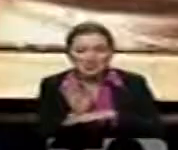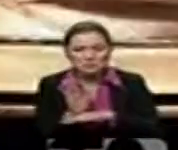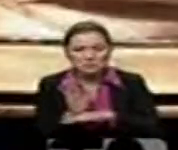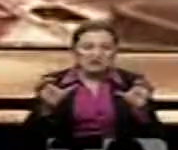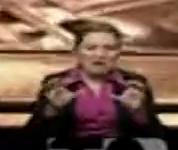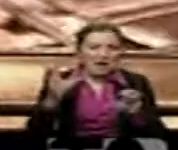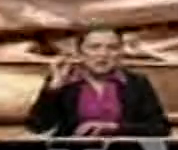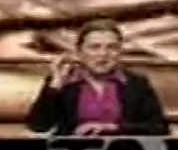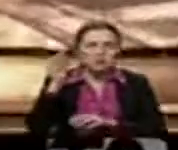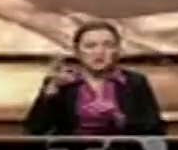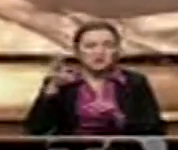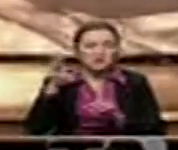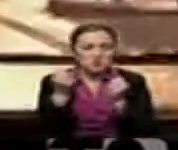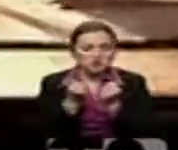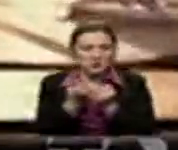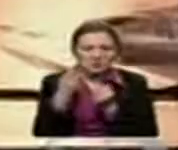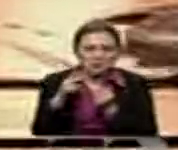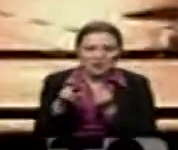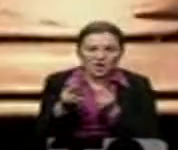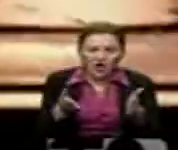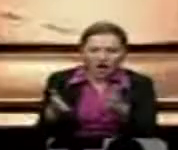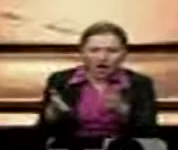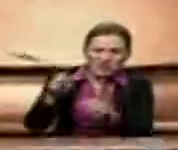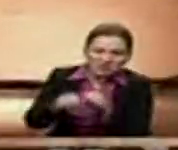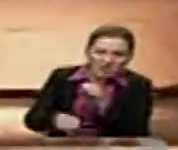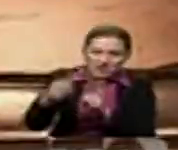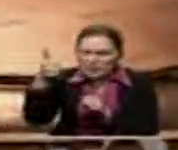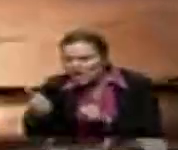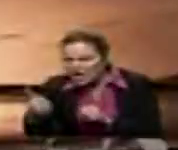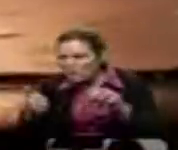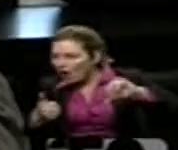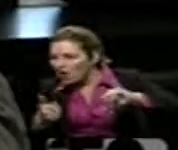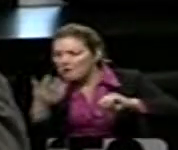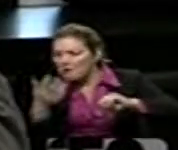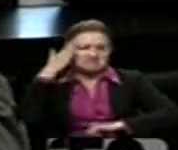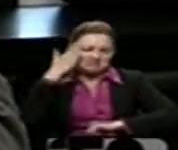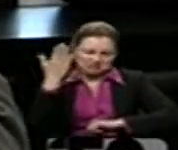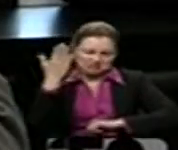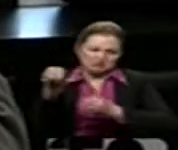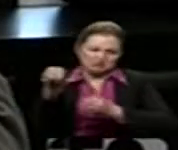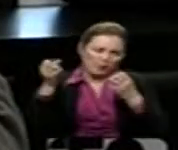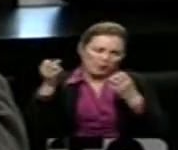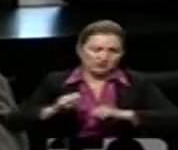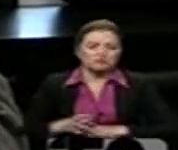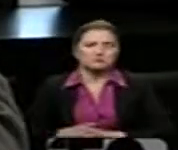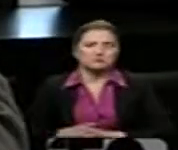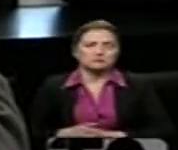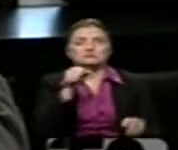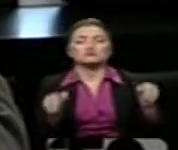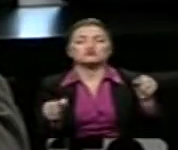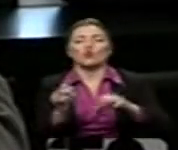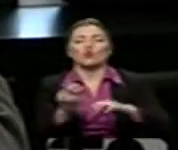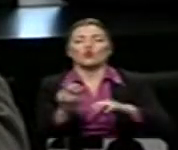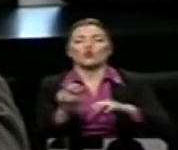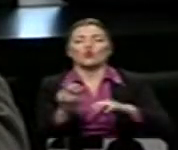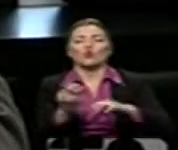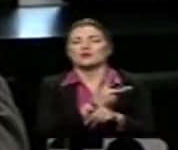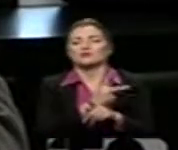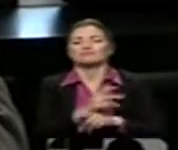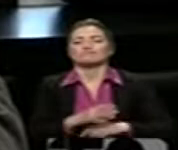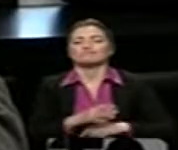tenemos redes sociales, en la cual podemos verificar el estado de esas vías. Hay que manejar con cuidado, tenemos que ser